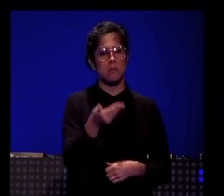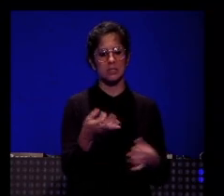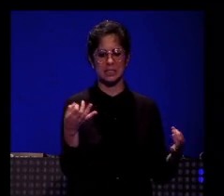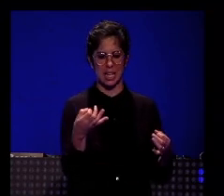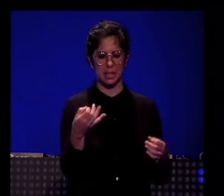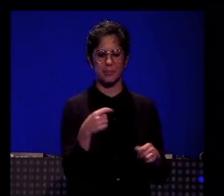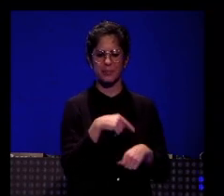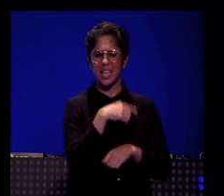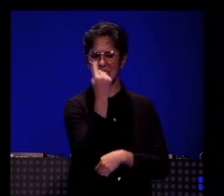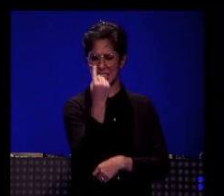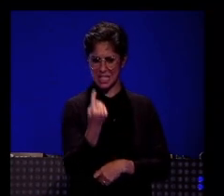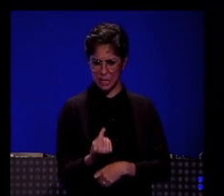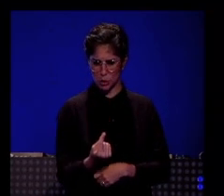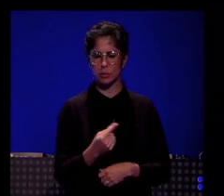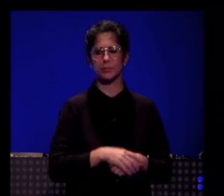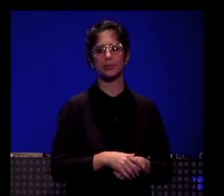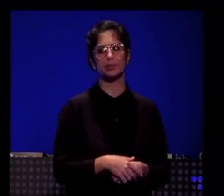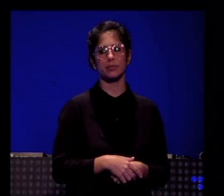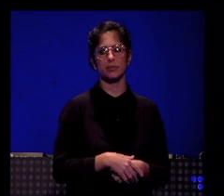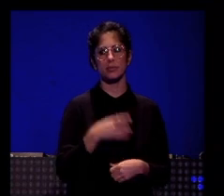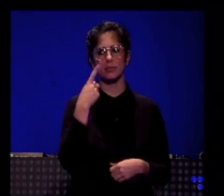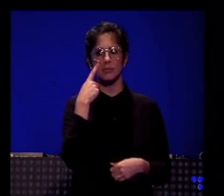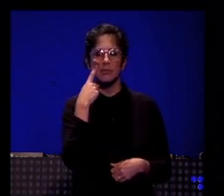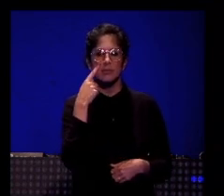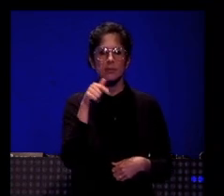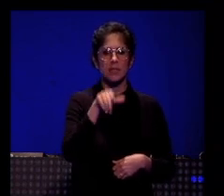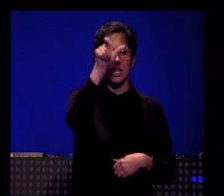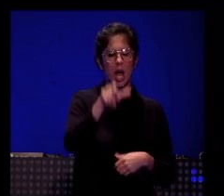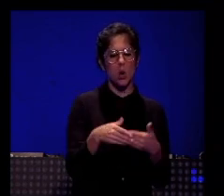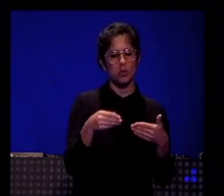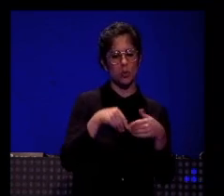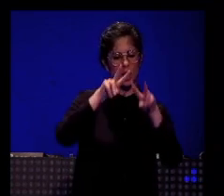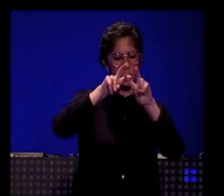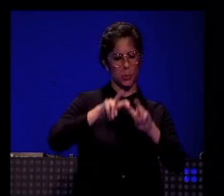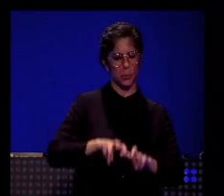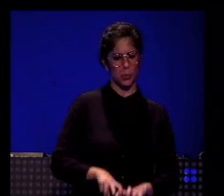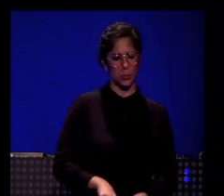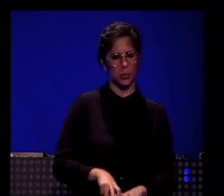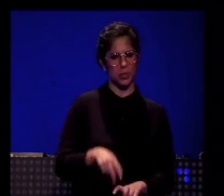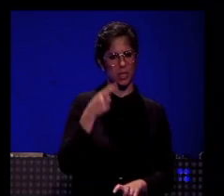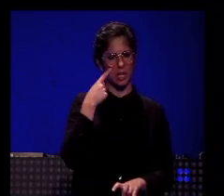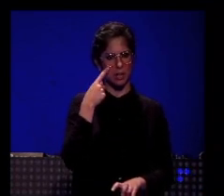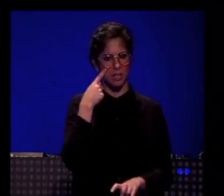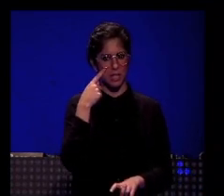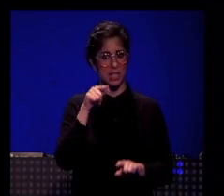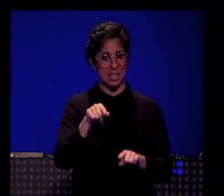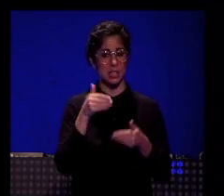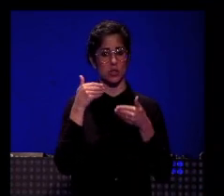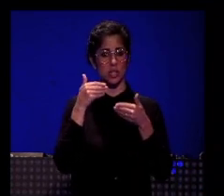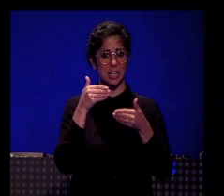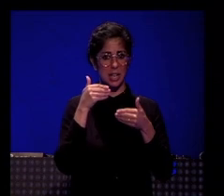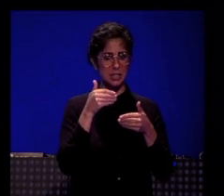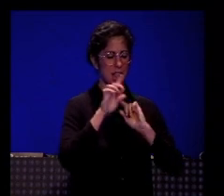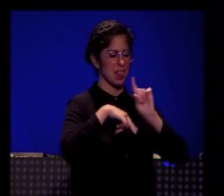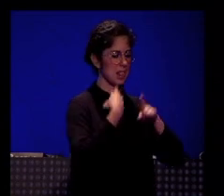el conocer a los usuarios espiar los investigarlo es que nos permite a la hora de hacer interfaces de usuario de